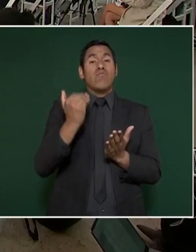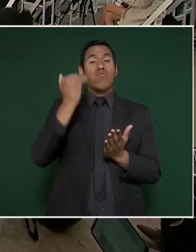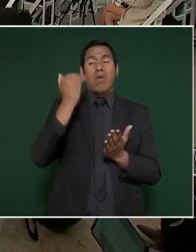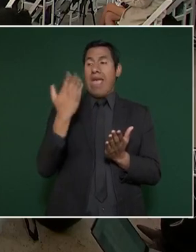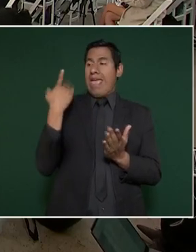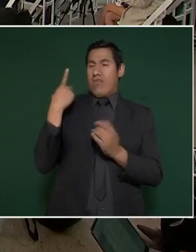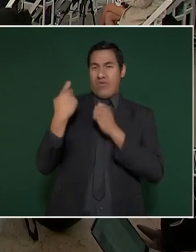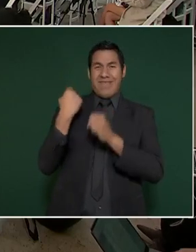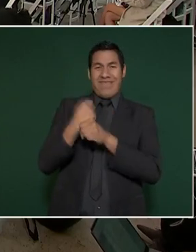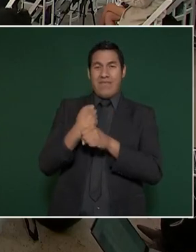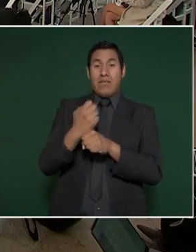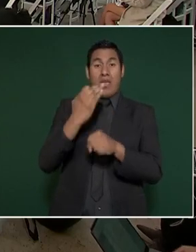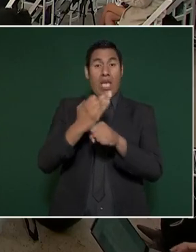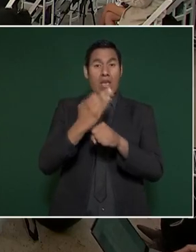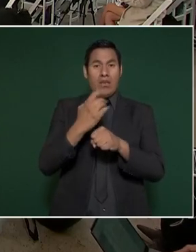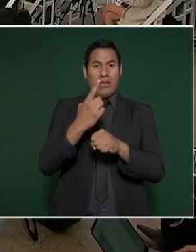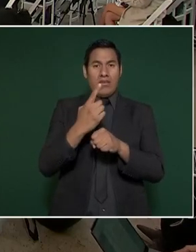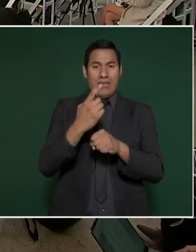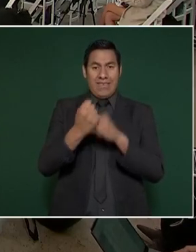año